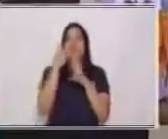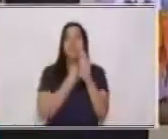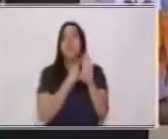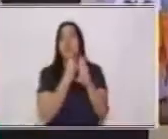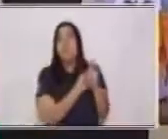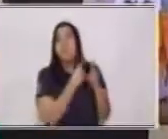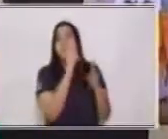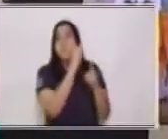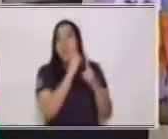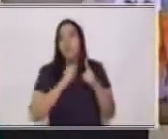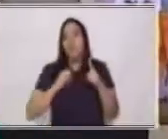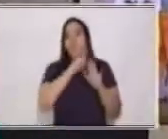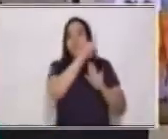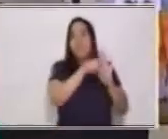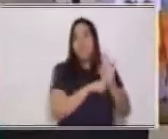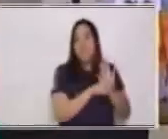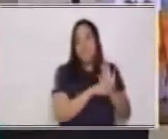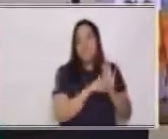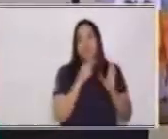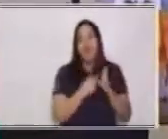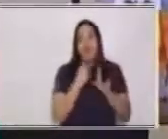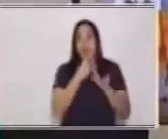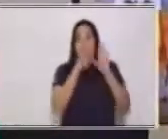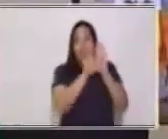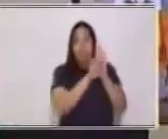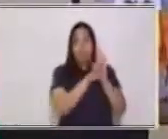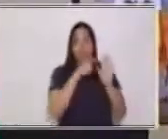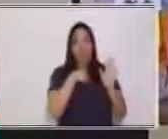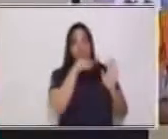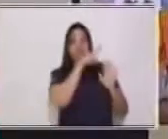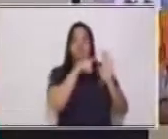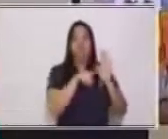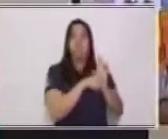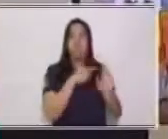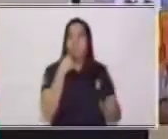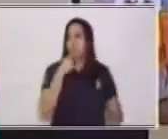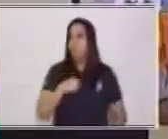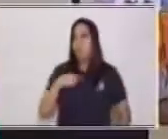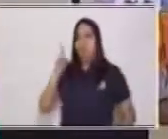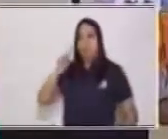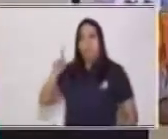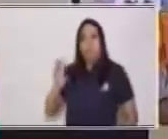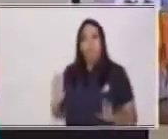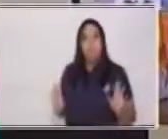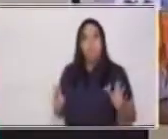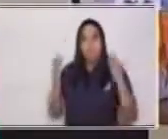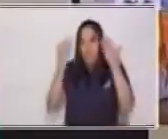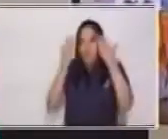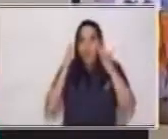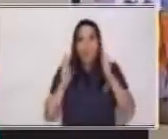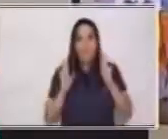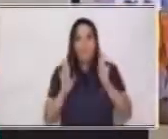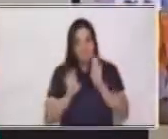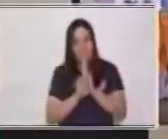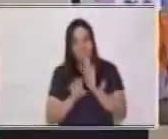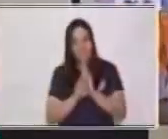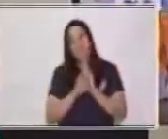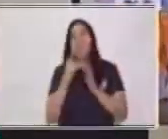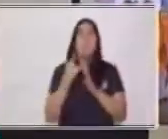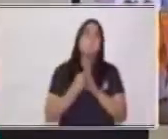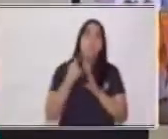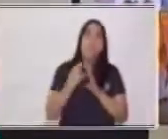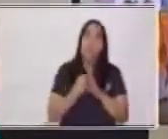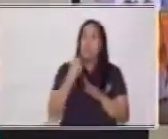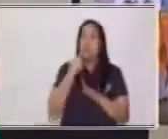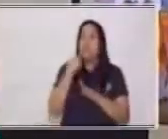Quiere decir cuando nosotros vamos a negar un hecho, ¿verdad?, que ya pasó. Entonces, aquí nada está